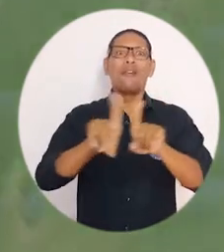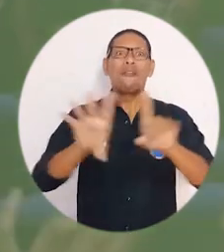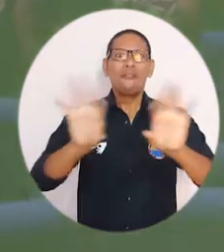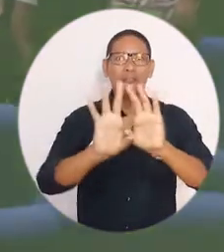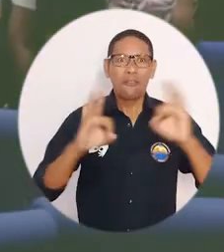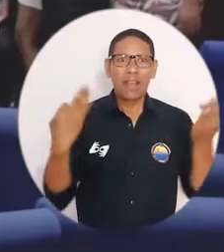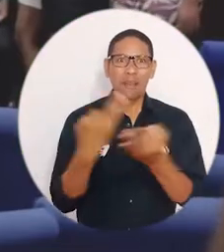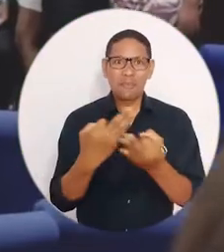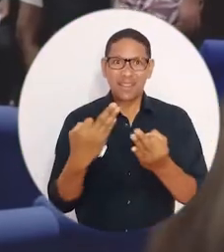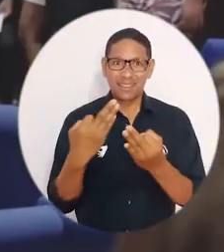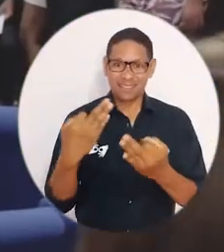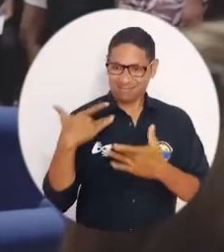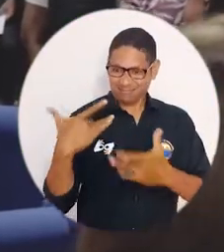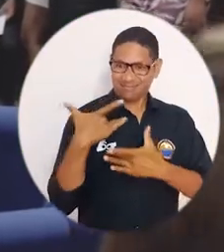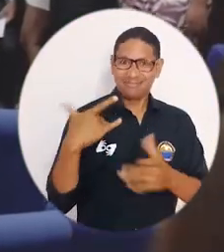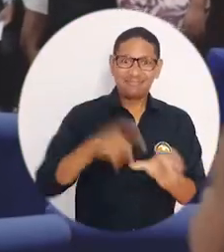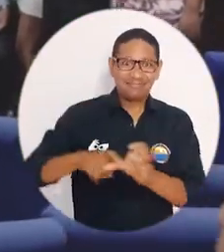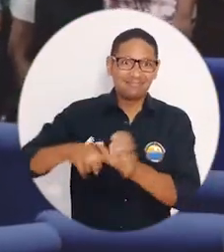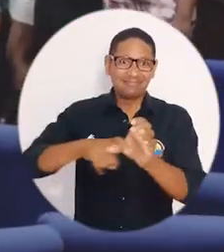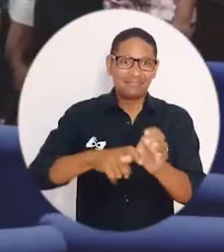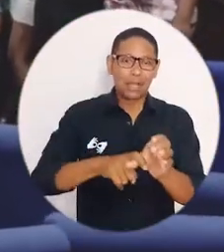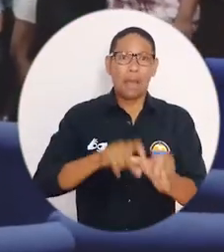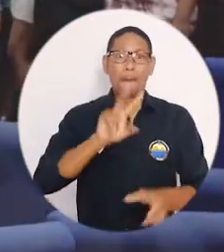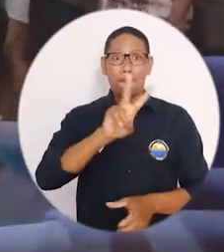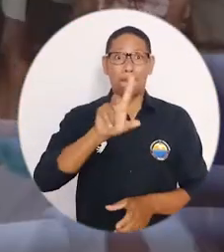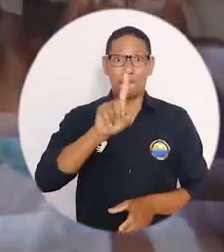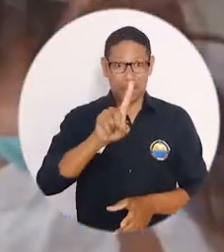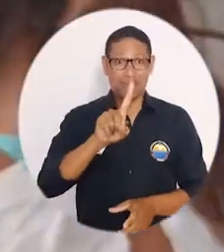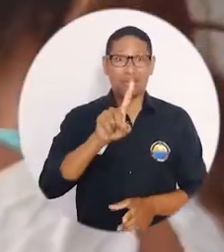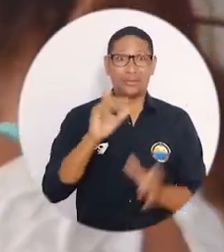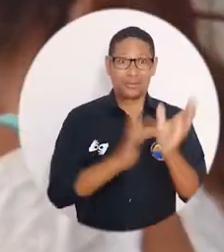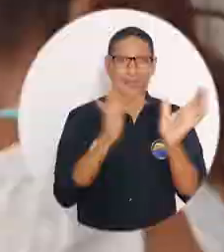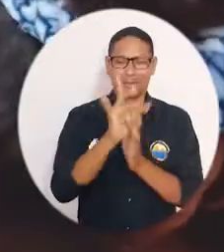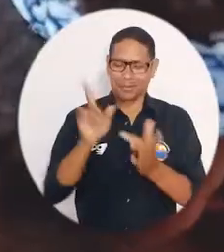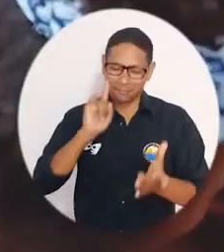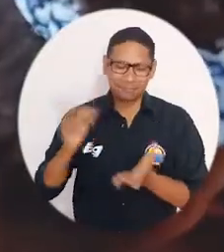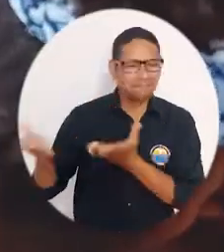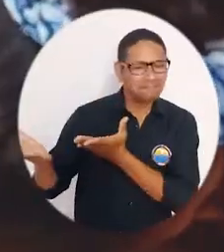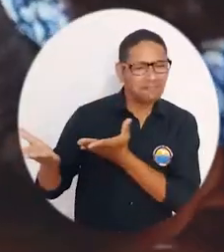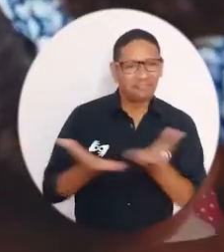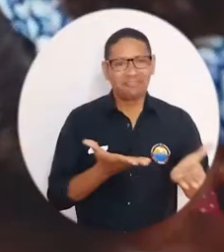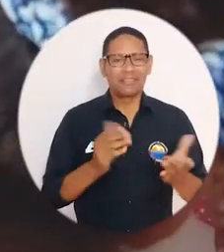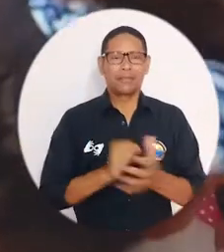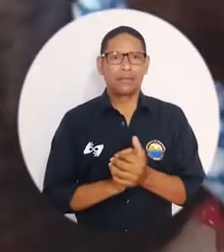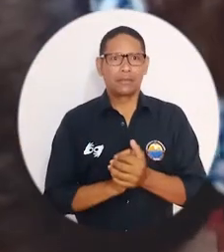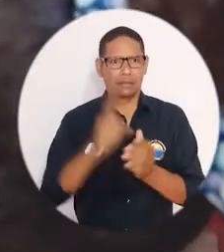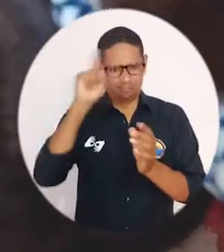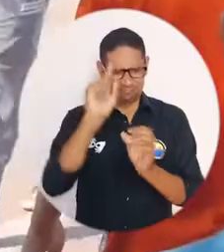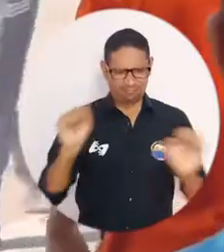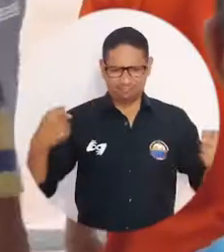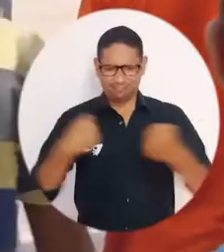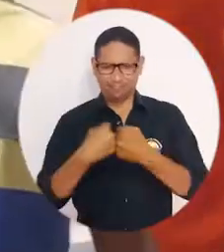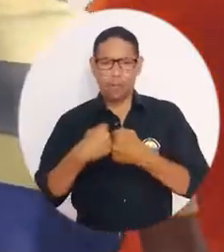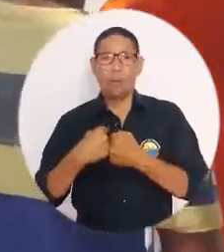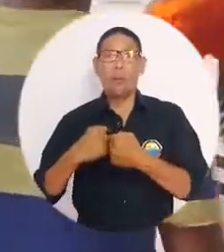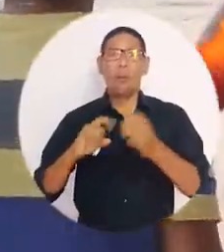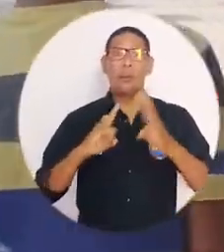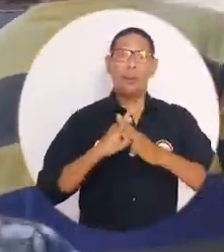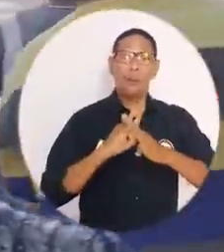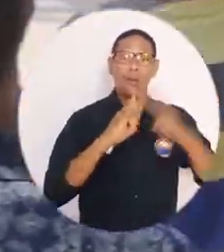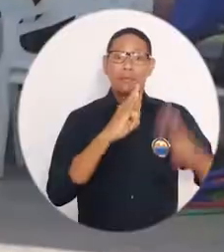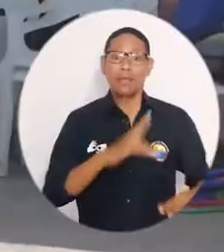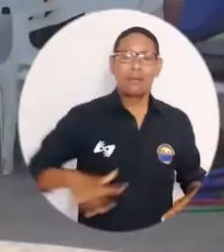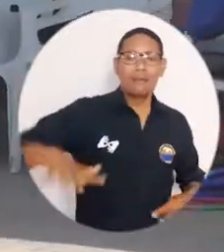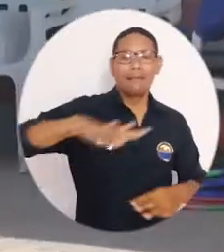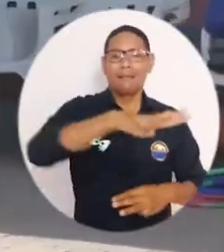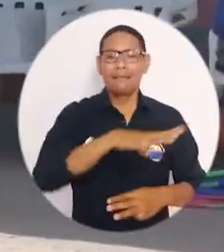el voluntariado. El miércoles 21 de abril se dio la bienvenida a todos los voluntarios en el marco de la Alianza Unimagdalena en